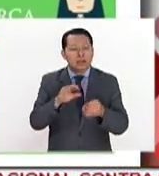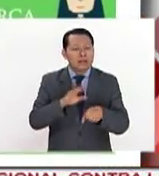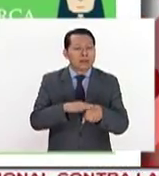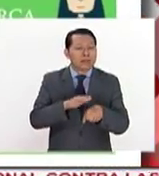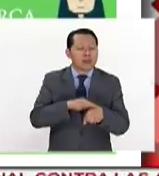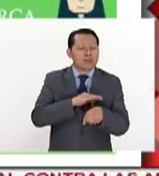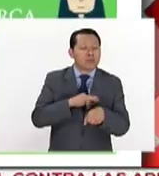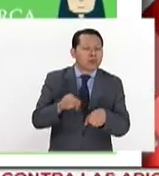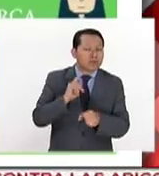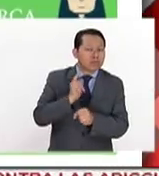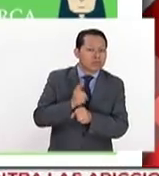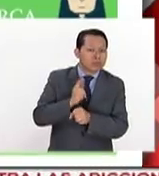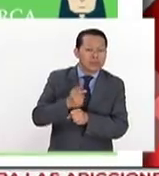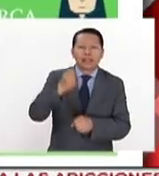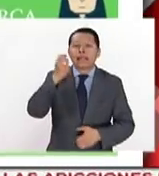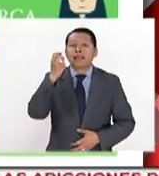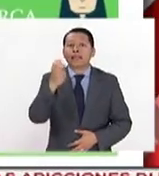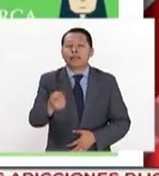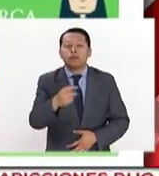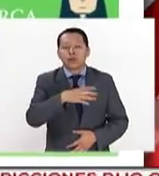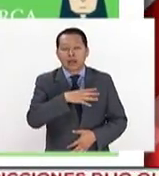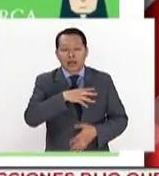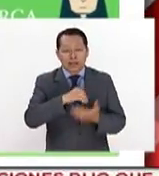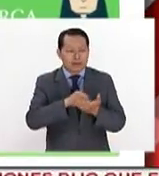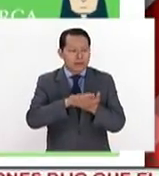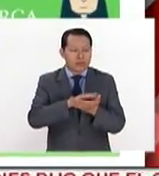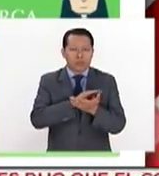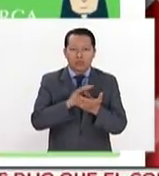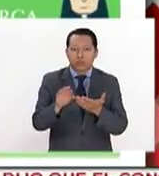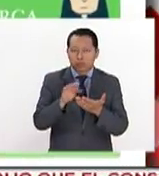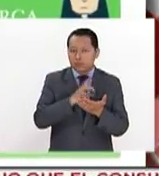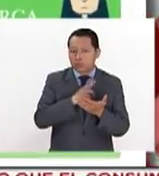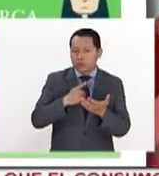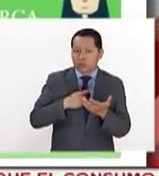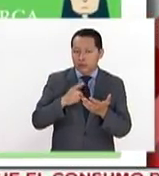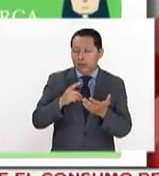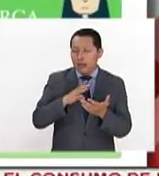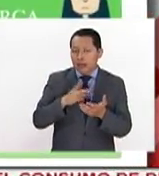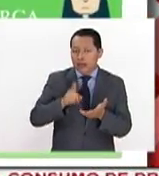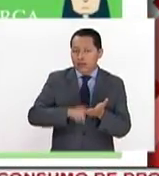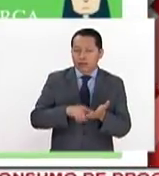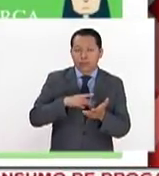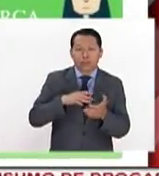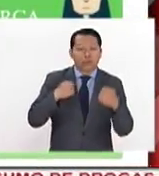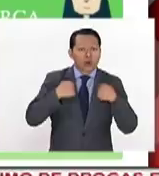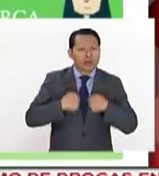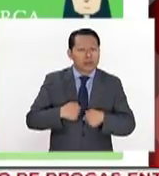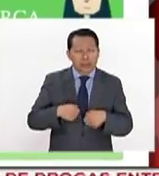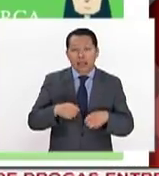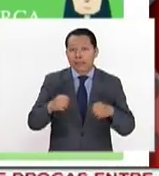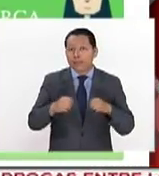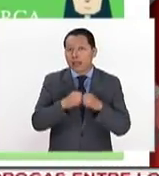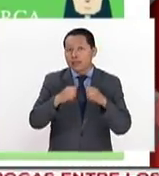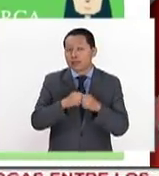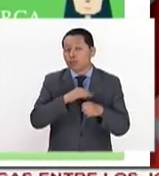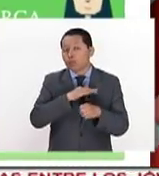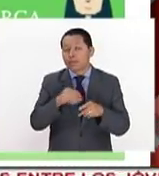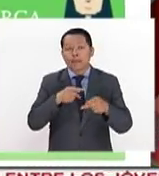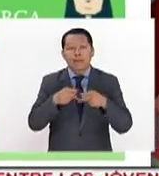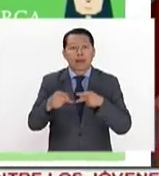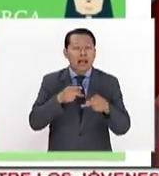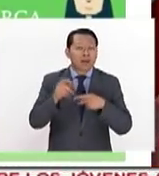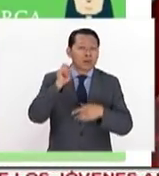puedan identificar. Básicamente estos son los elementos mínimos que componen una mochila de emergencia para estar preparados en caso de